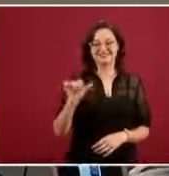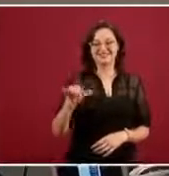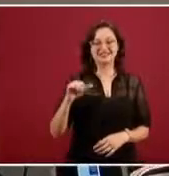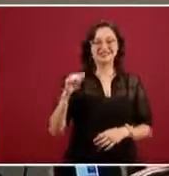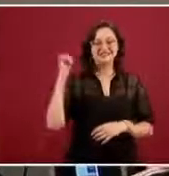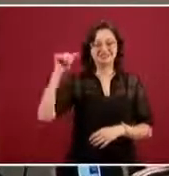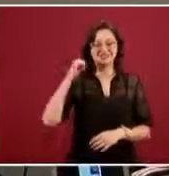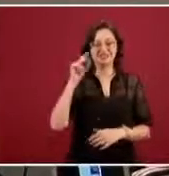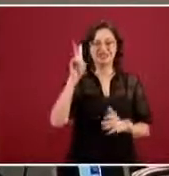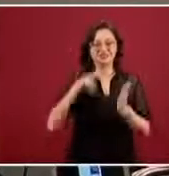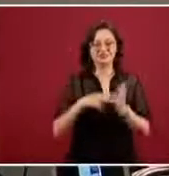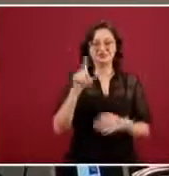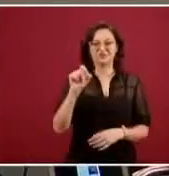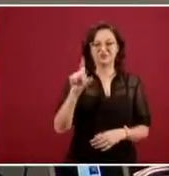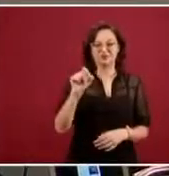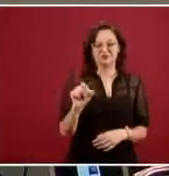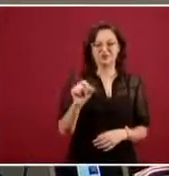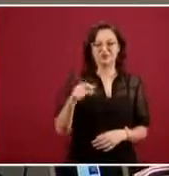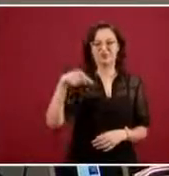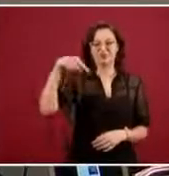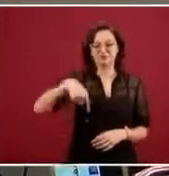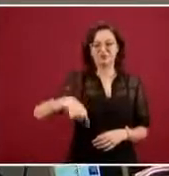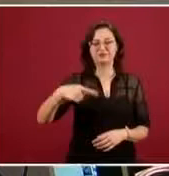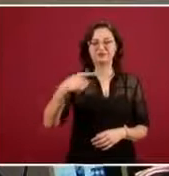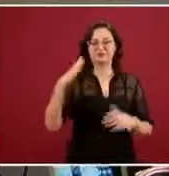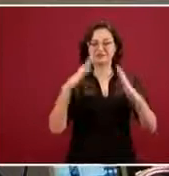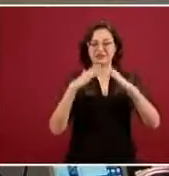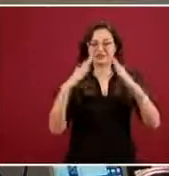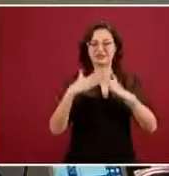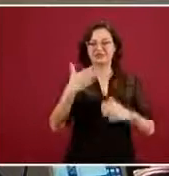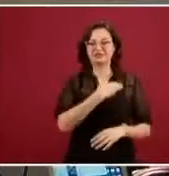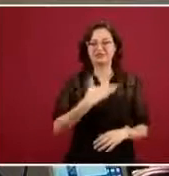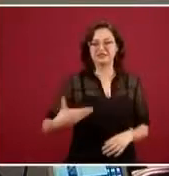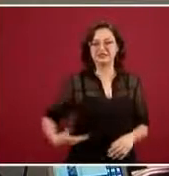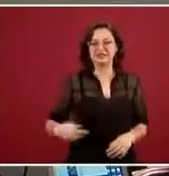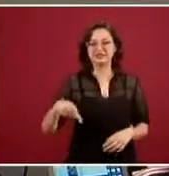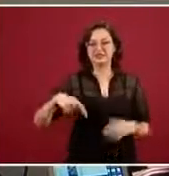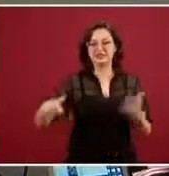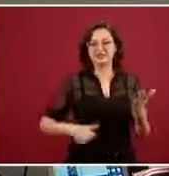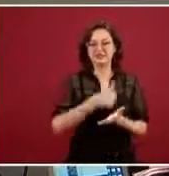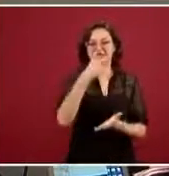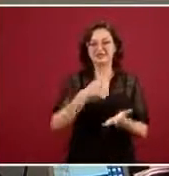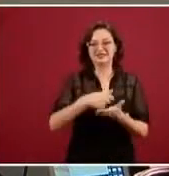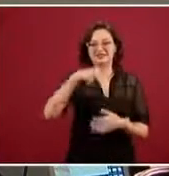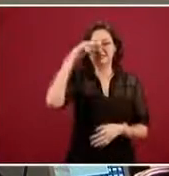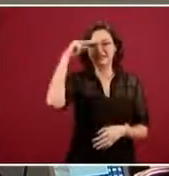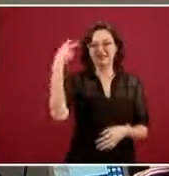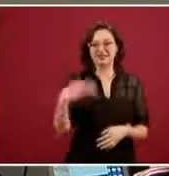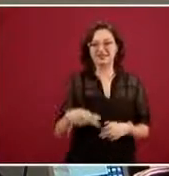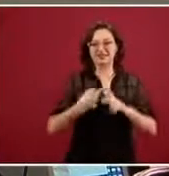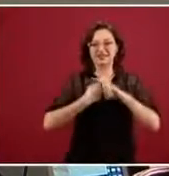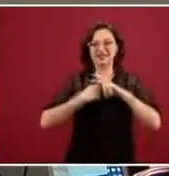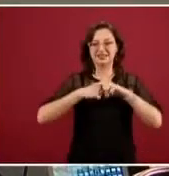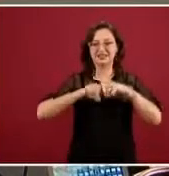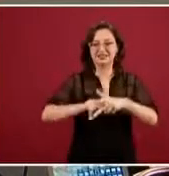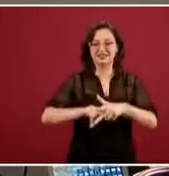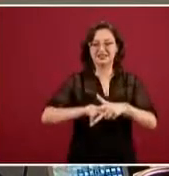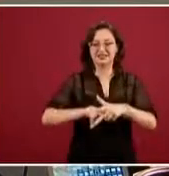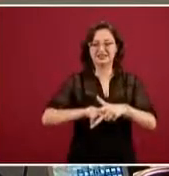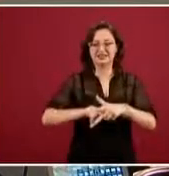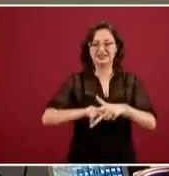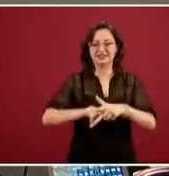2020. Estamos en el Palacio Nacional de México, en la Ciudad de México, y vamos a iniciar la conferencia